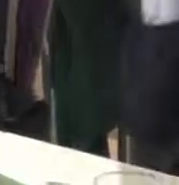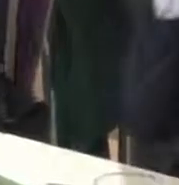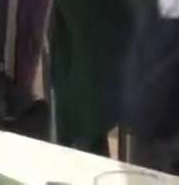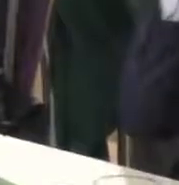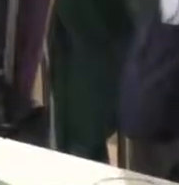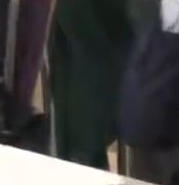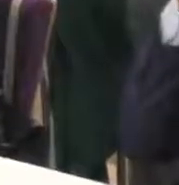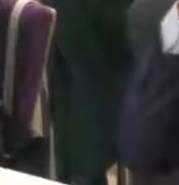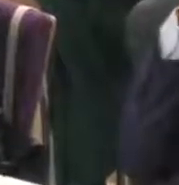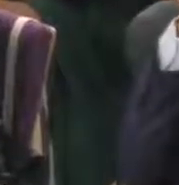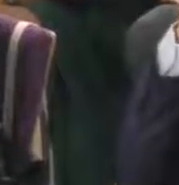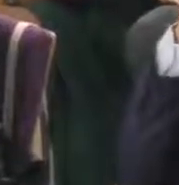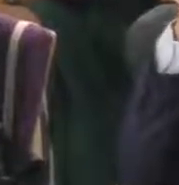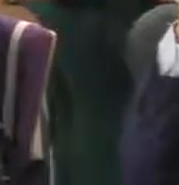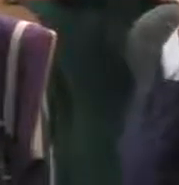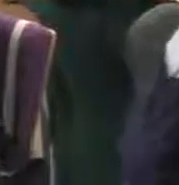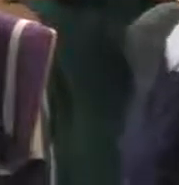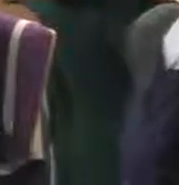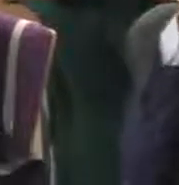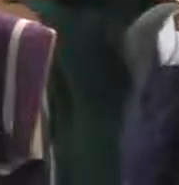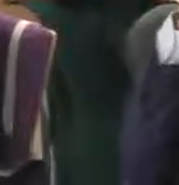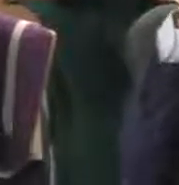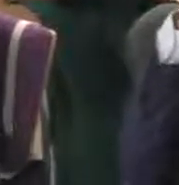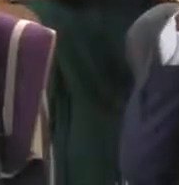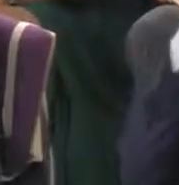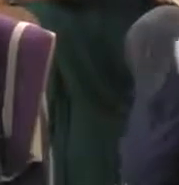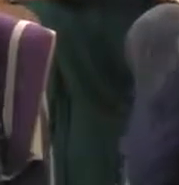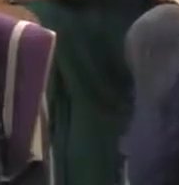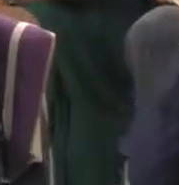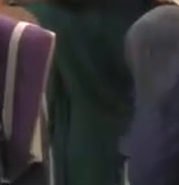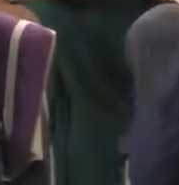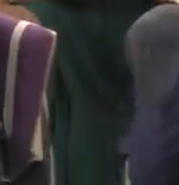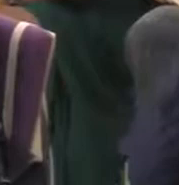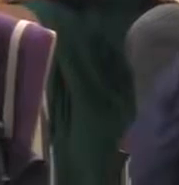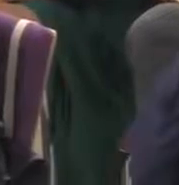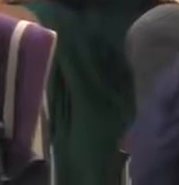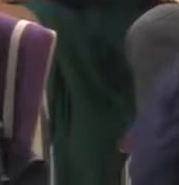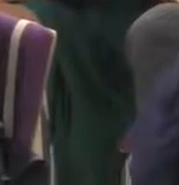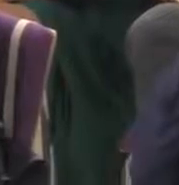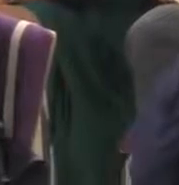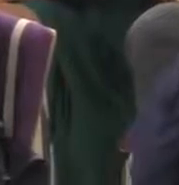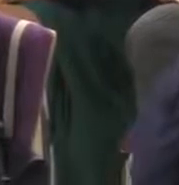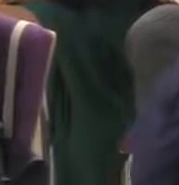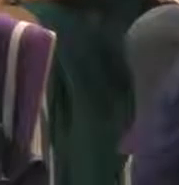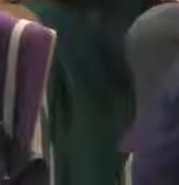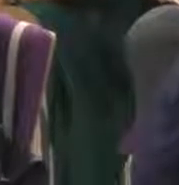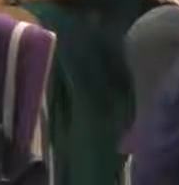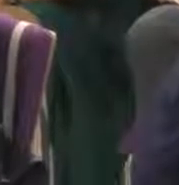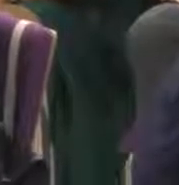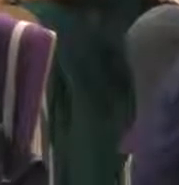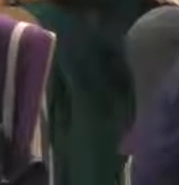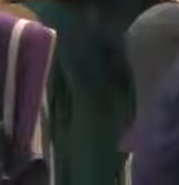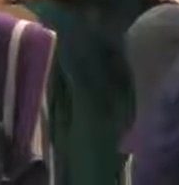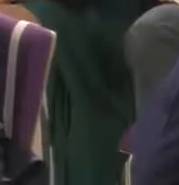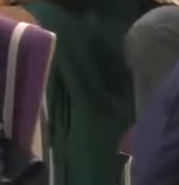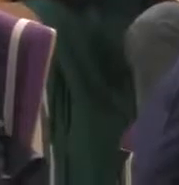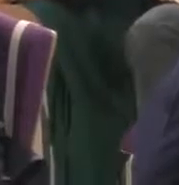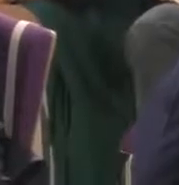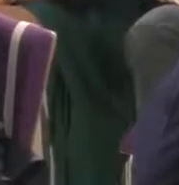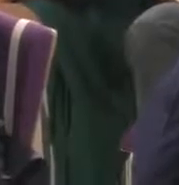Europa, todos ustedes lo saben, uno de los grandes puertos del Mediterráneo. De manera que hoy yo me siento